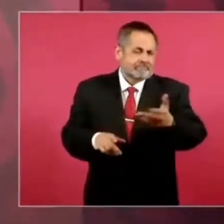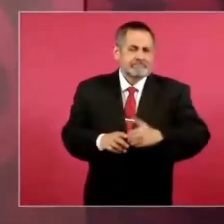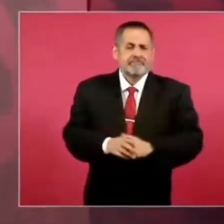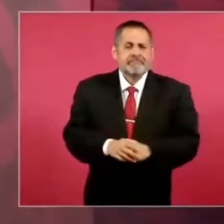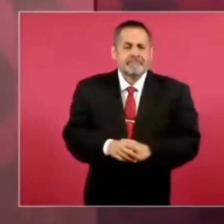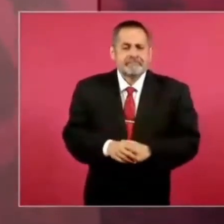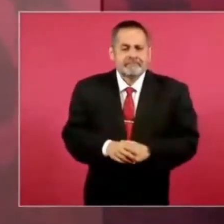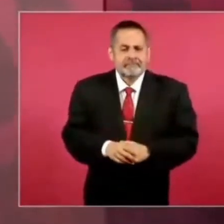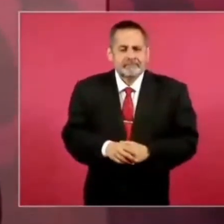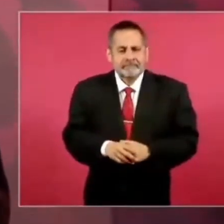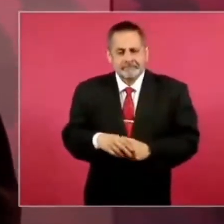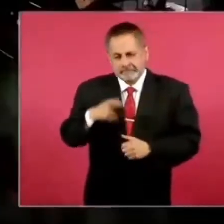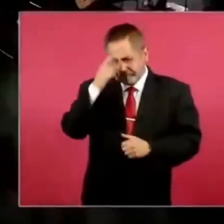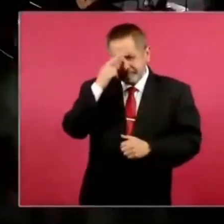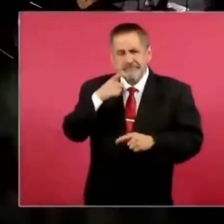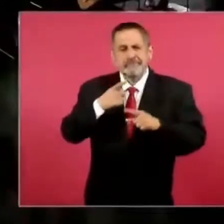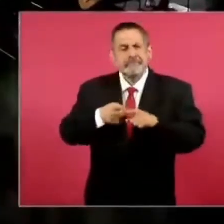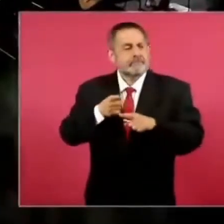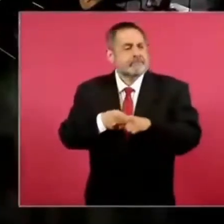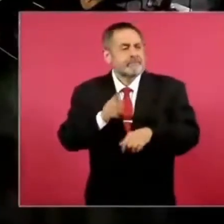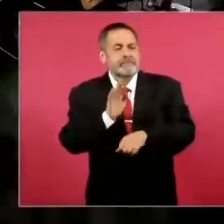¿quién protege a Santa Anna?